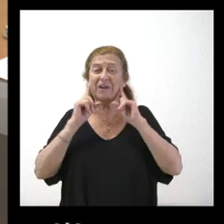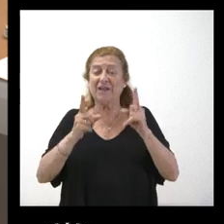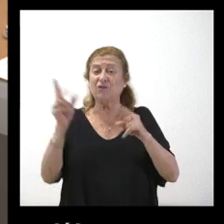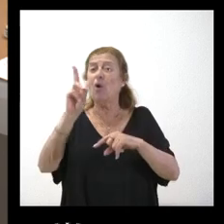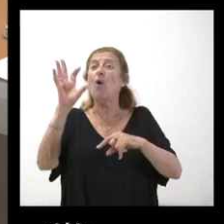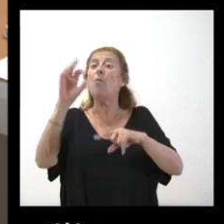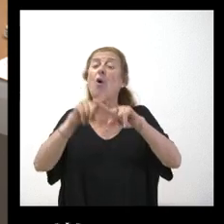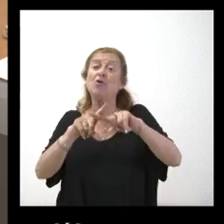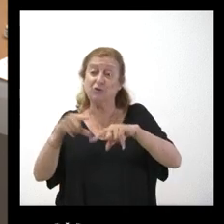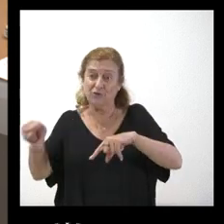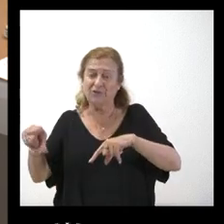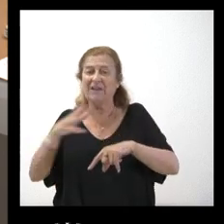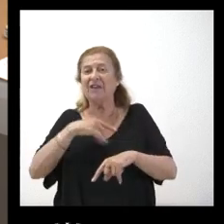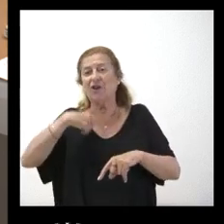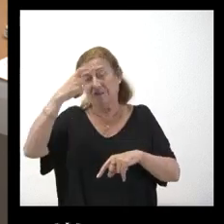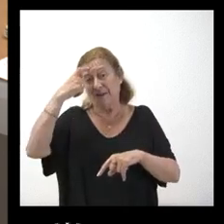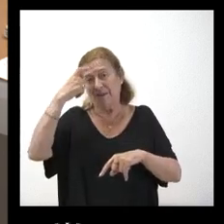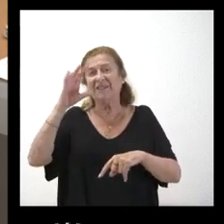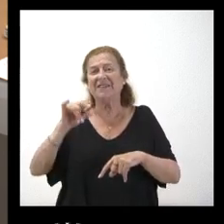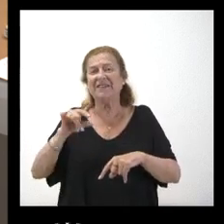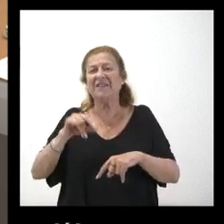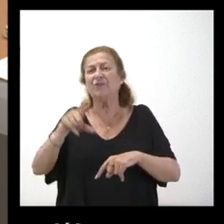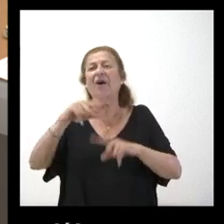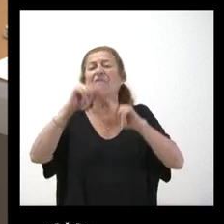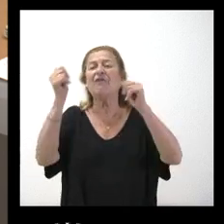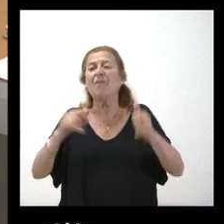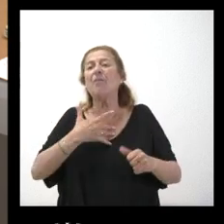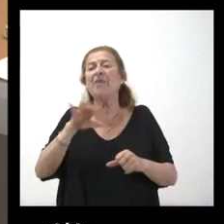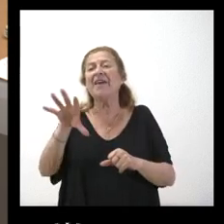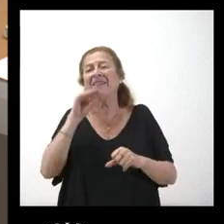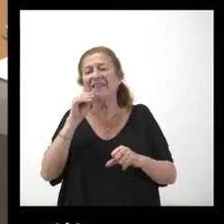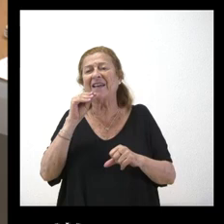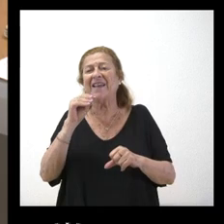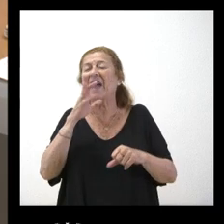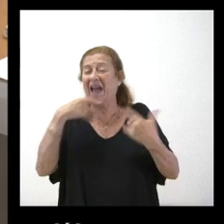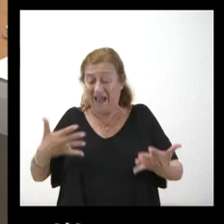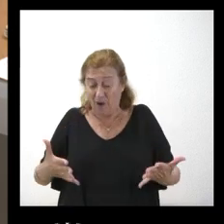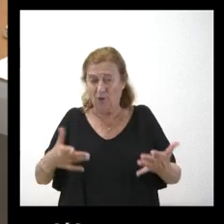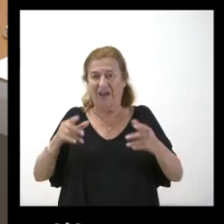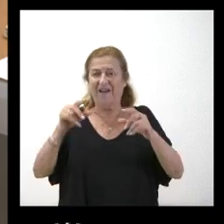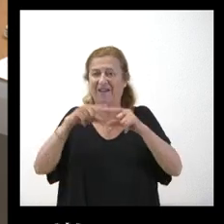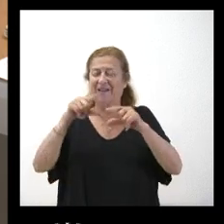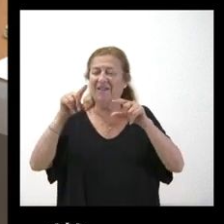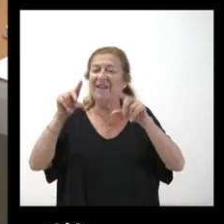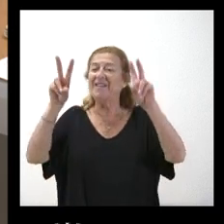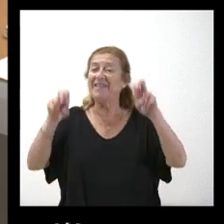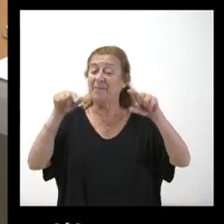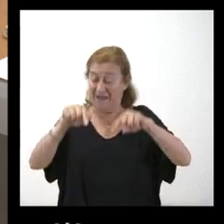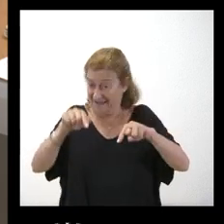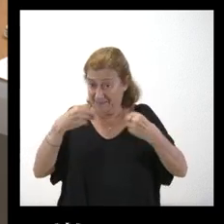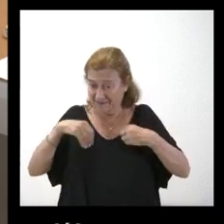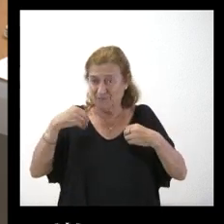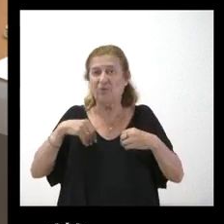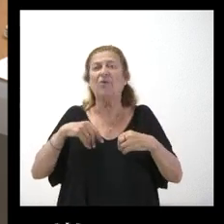vox quería saber si también es una manera se puede entender que ahora en este tema en concreto el partido popular hace